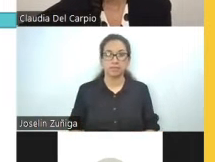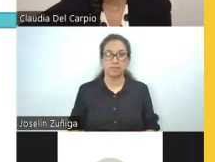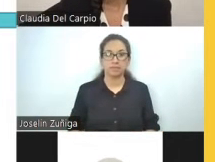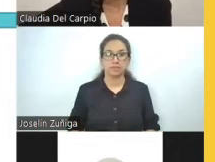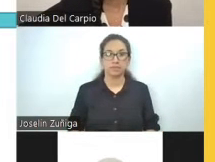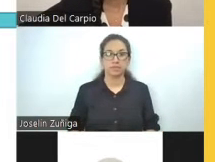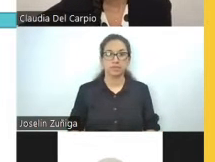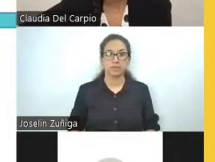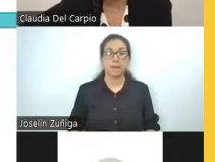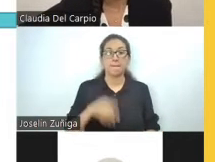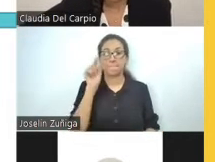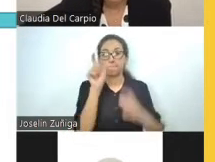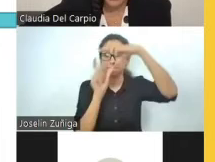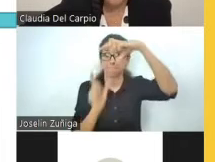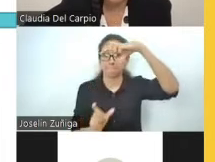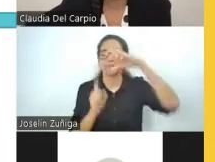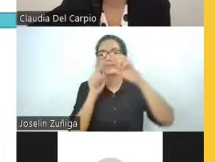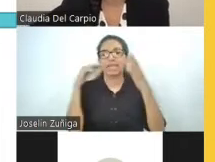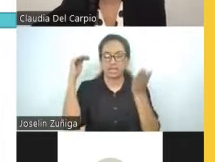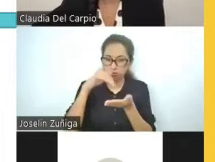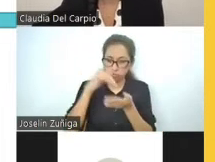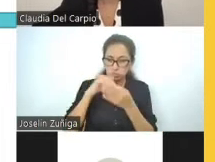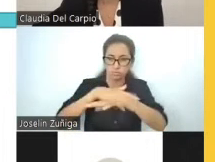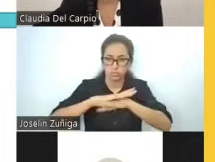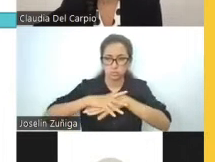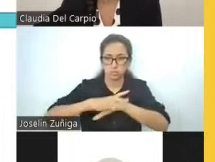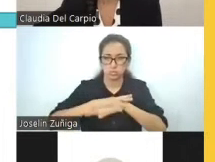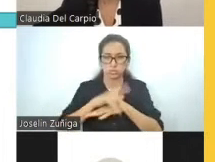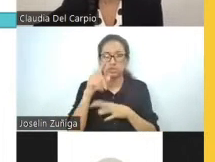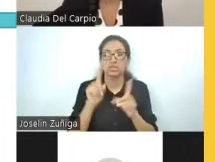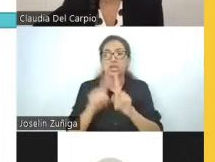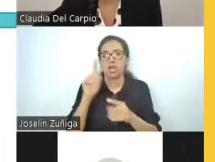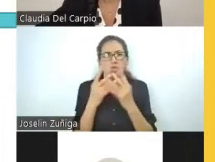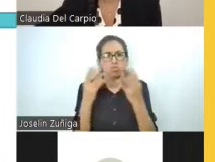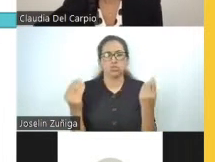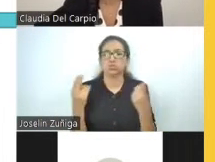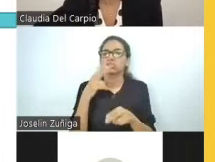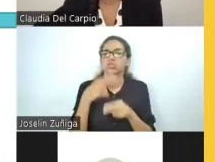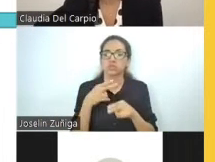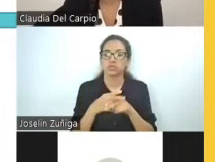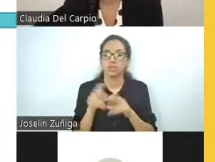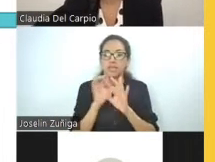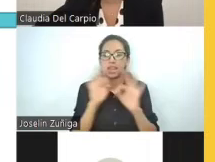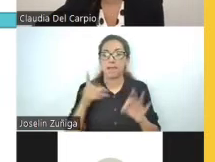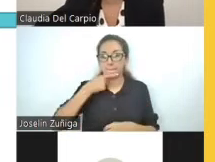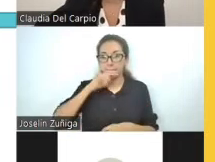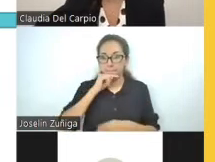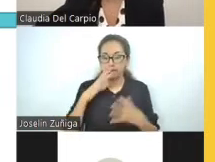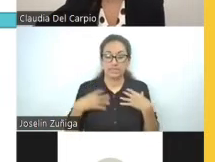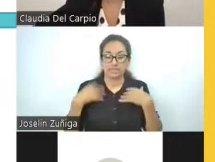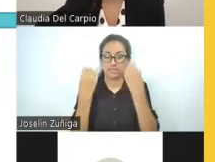Entonces, bueno, este es un estudio, pero existen varios donde hablan sobre el rol de la higiene íntima femenina en la